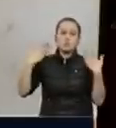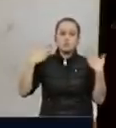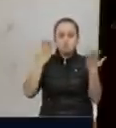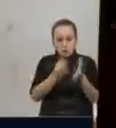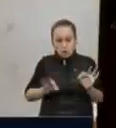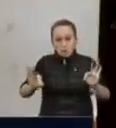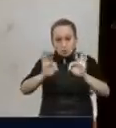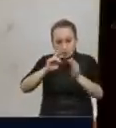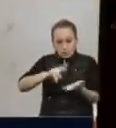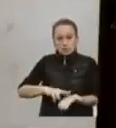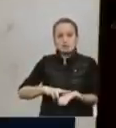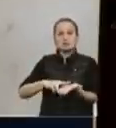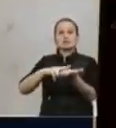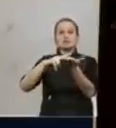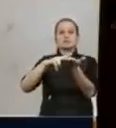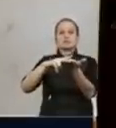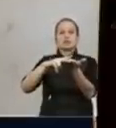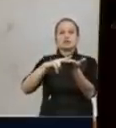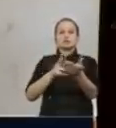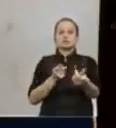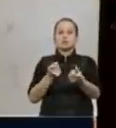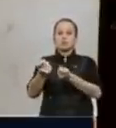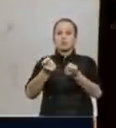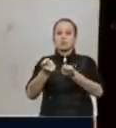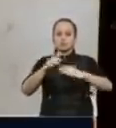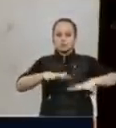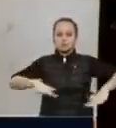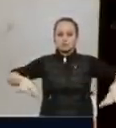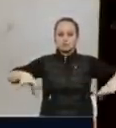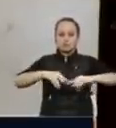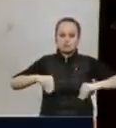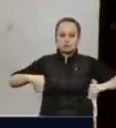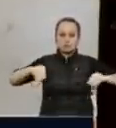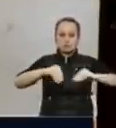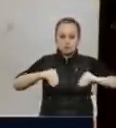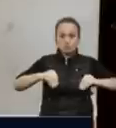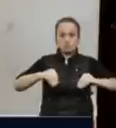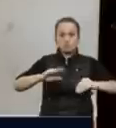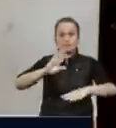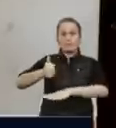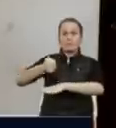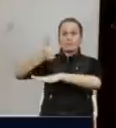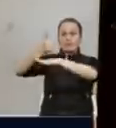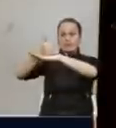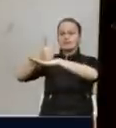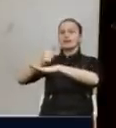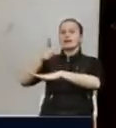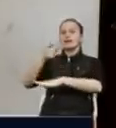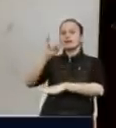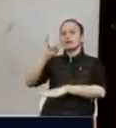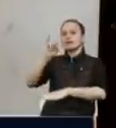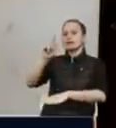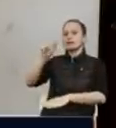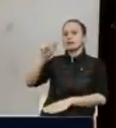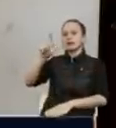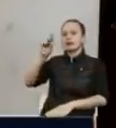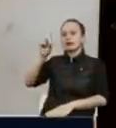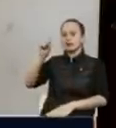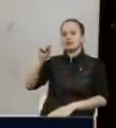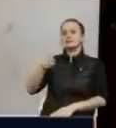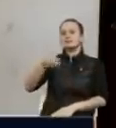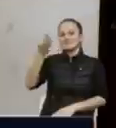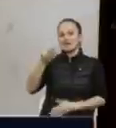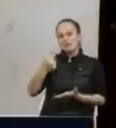recuperando el control del territorio. Con el general Giraldo siempre tenemos una discusión